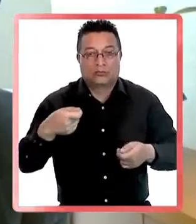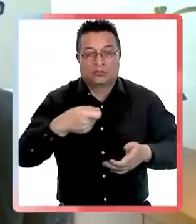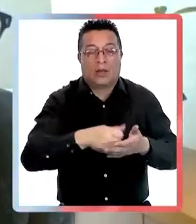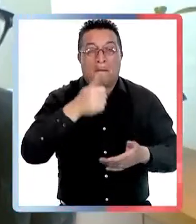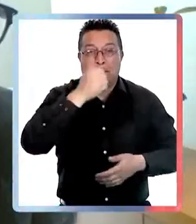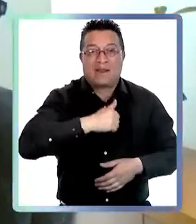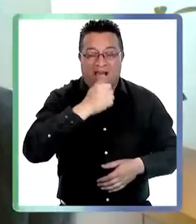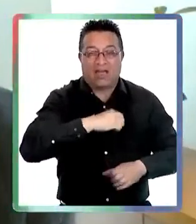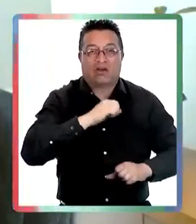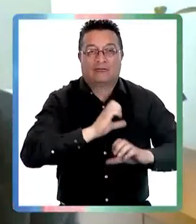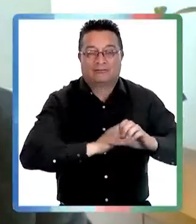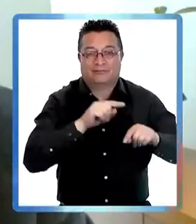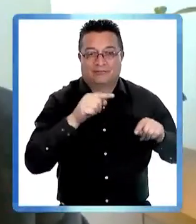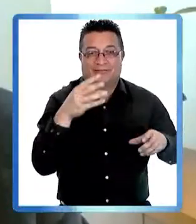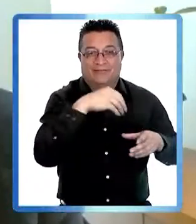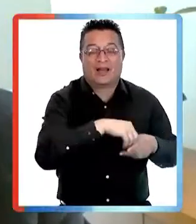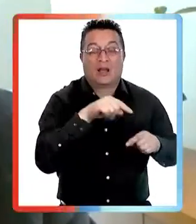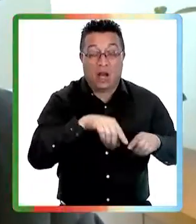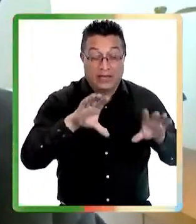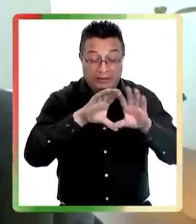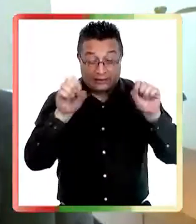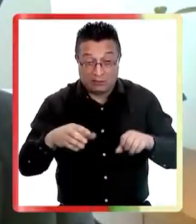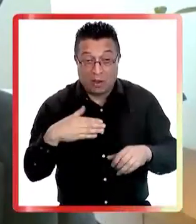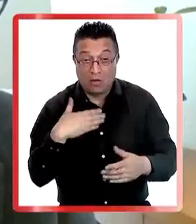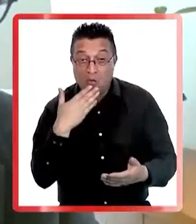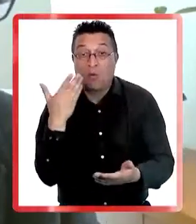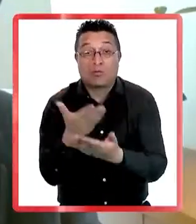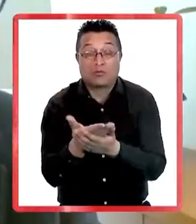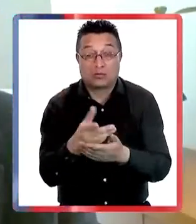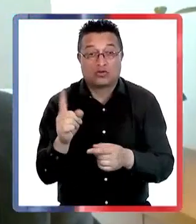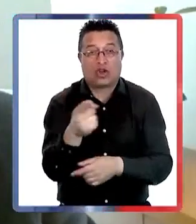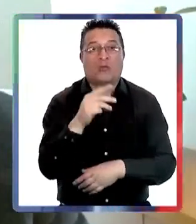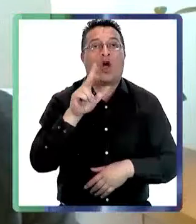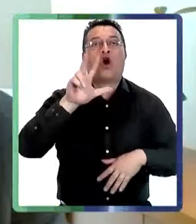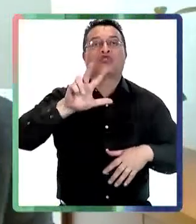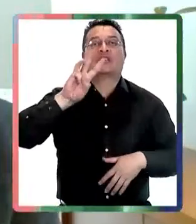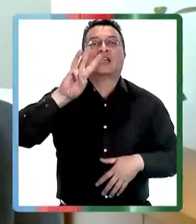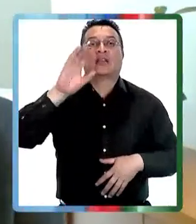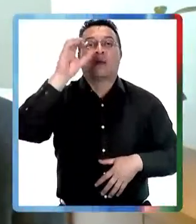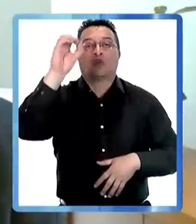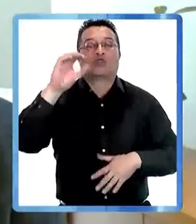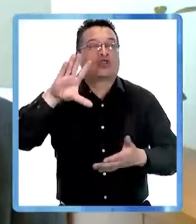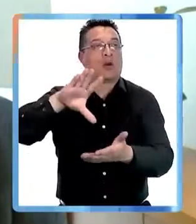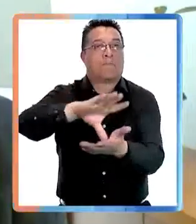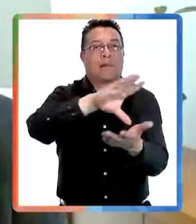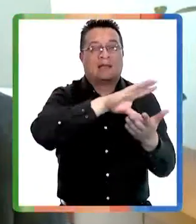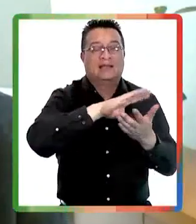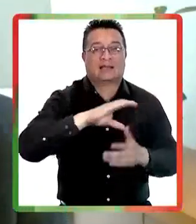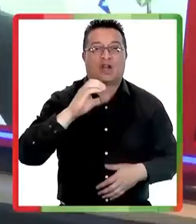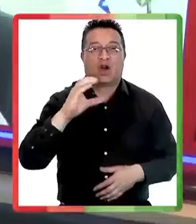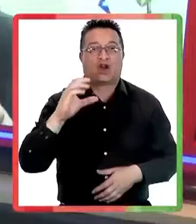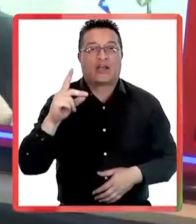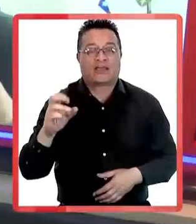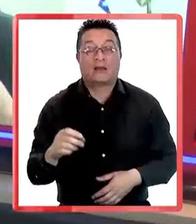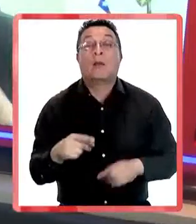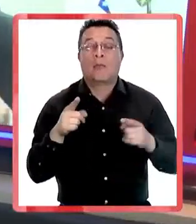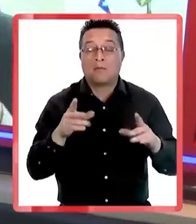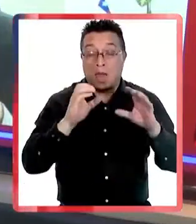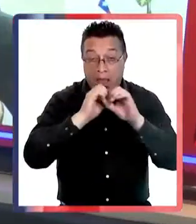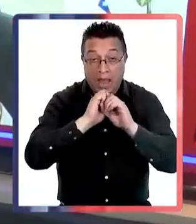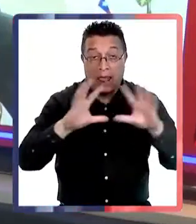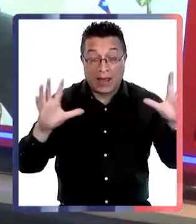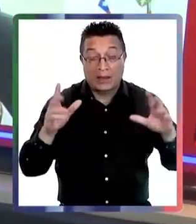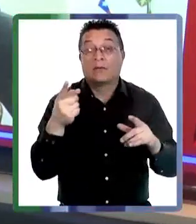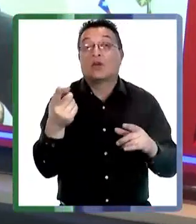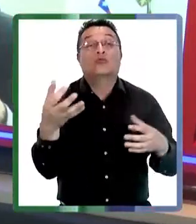en el sistema. Y el sistema que estamos proponiendo es el que rige en el 83% de los países de la OCDE. Bien, entonces para